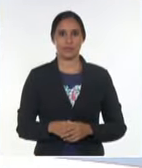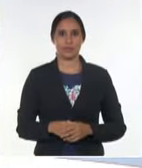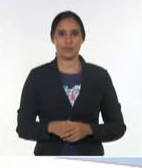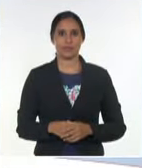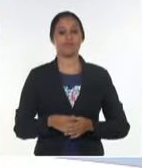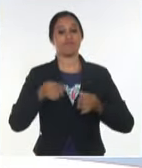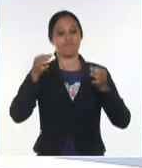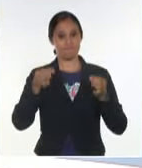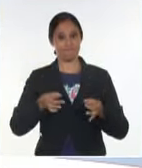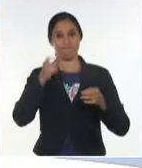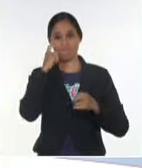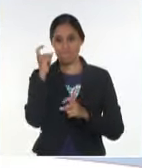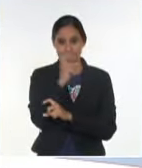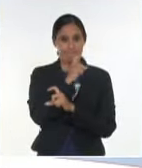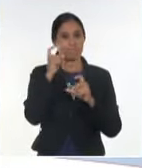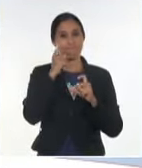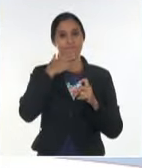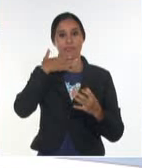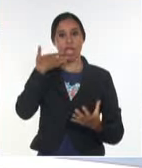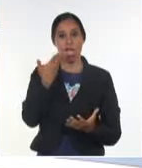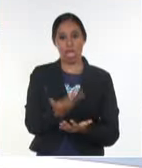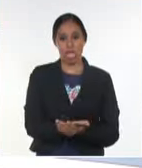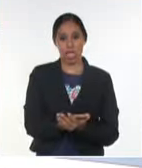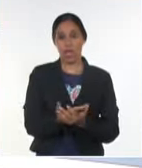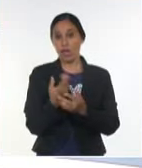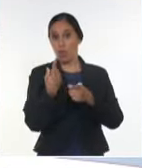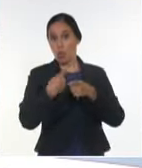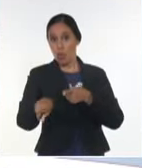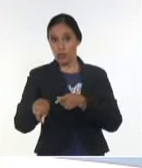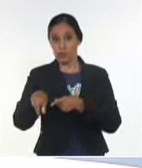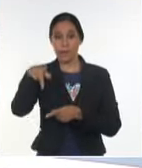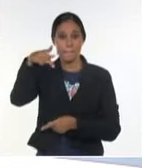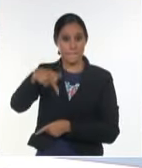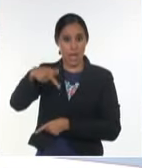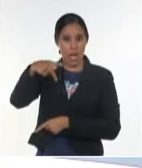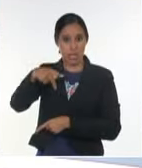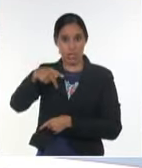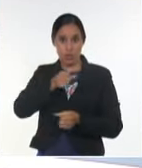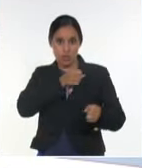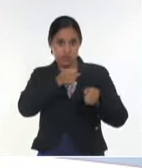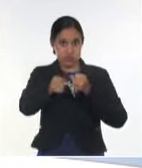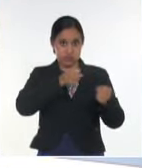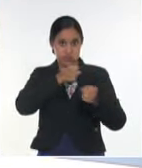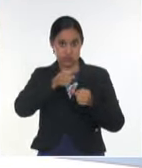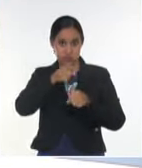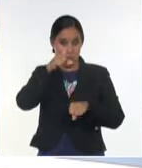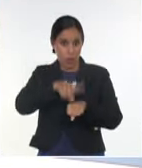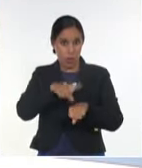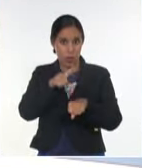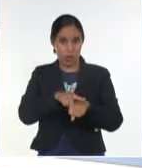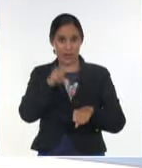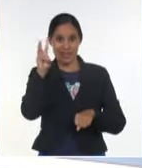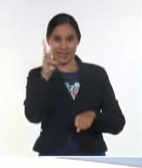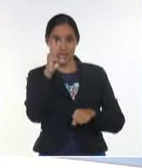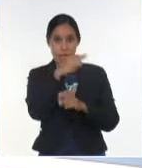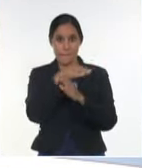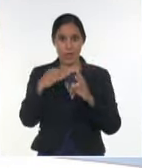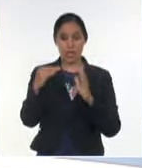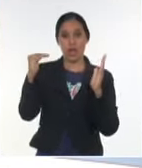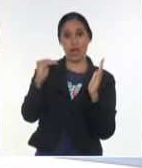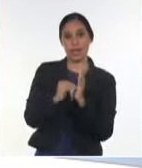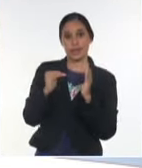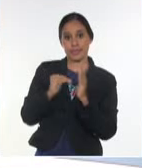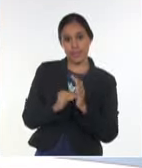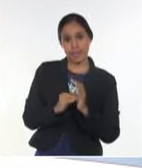Realmente impresionante. Ahora volvemos a París 2024. Habrá acción en el boxeo sobre las 3:30 p.m. Erislandy